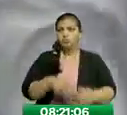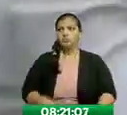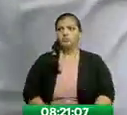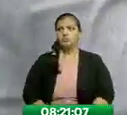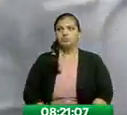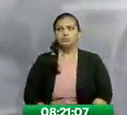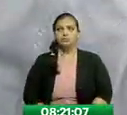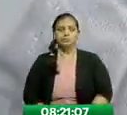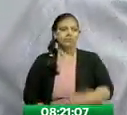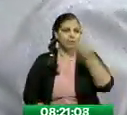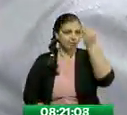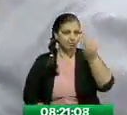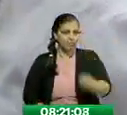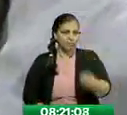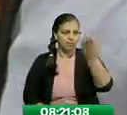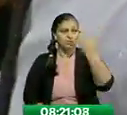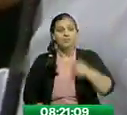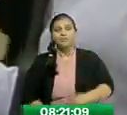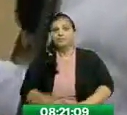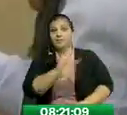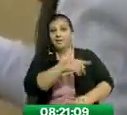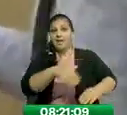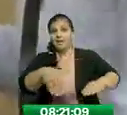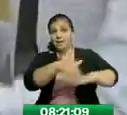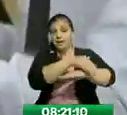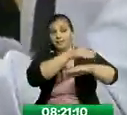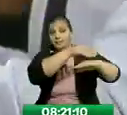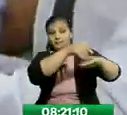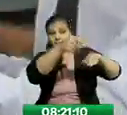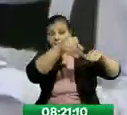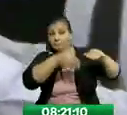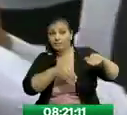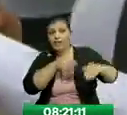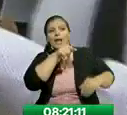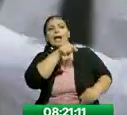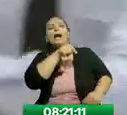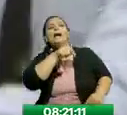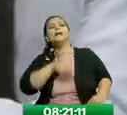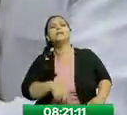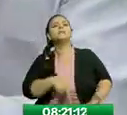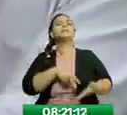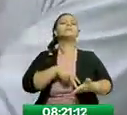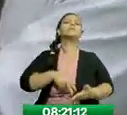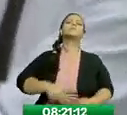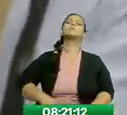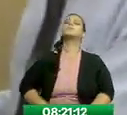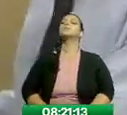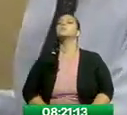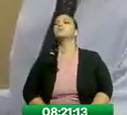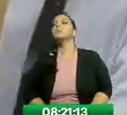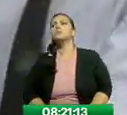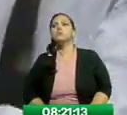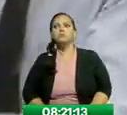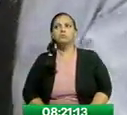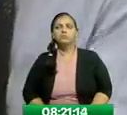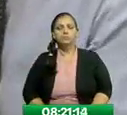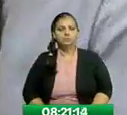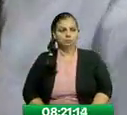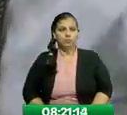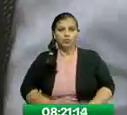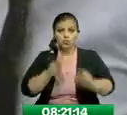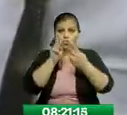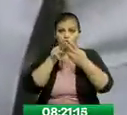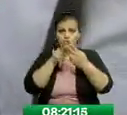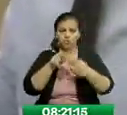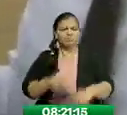las esquinas de aquí, se paran toda esta gente de fondo allá, aquí. Los responsables son del sector, están identificados. Aquí